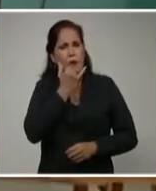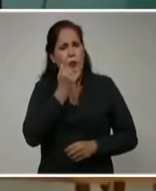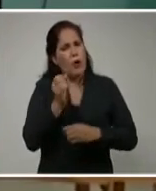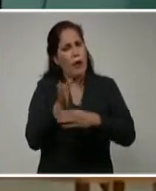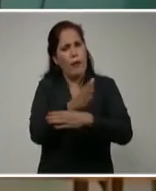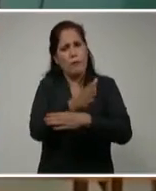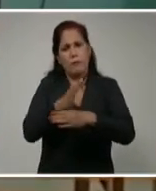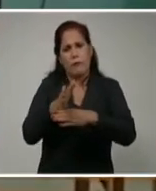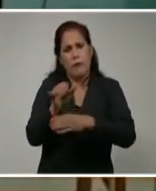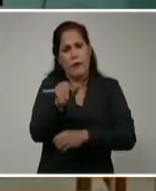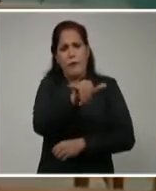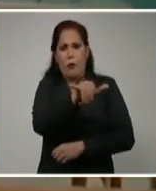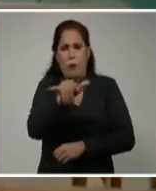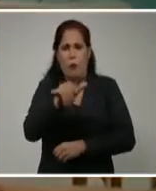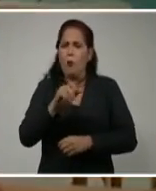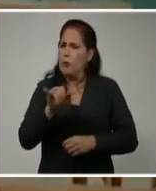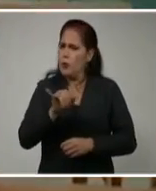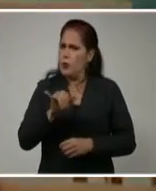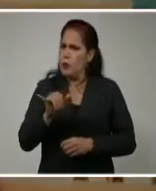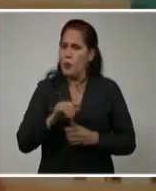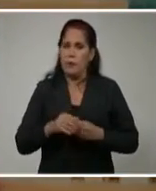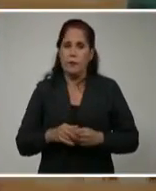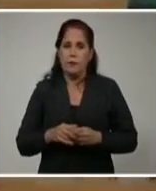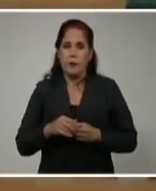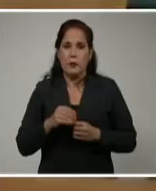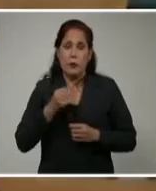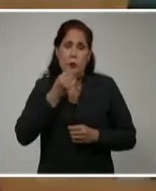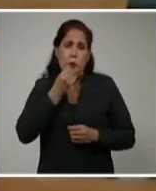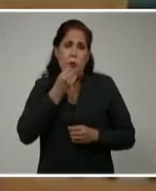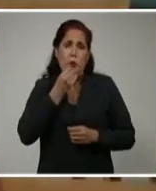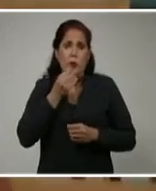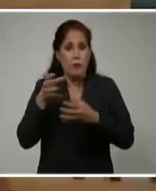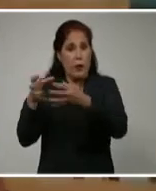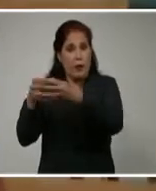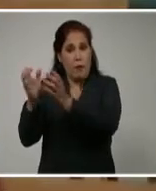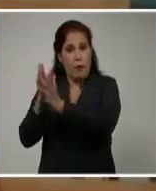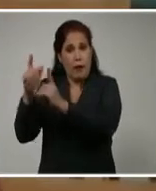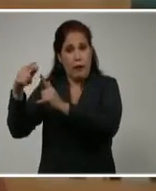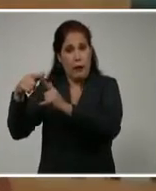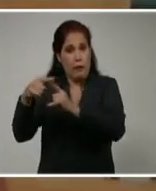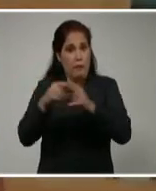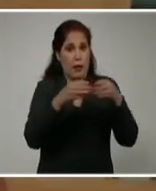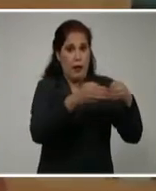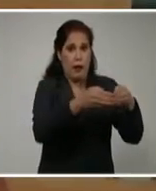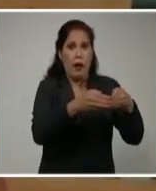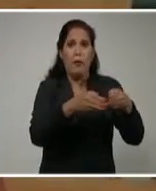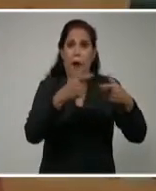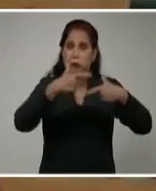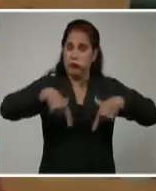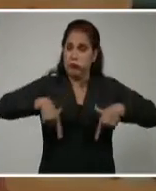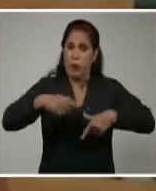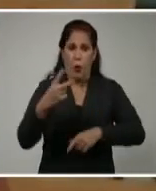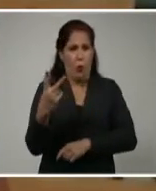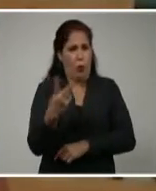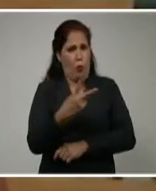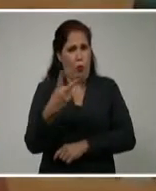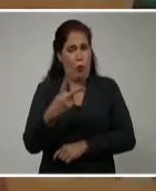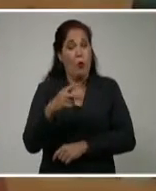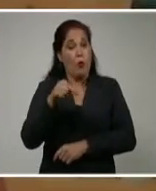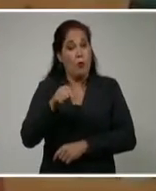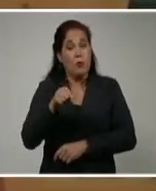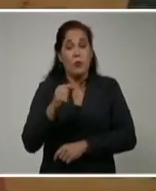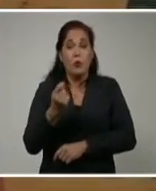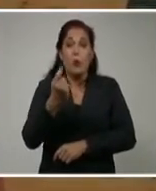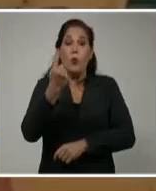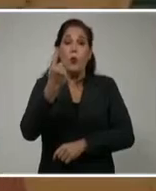defensa y también incluso en el corrido de las almohadillas. Creo que los equipos lo han entregado todo en el terreno. Hemos tenido